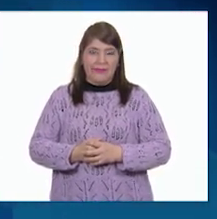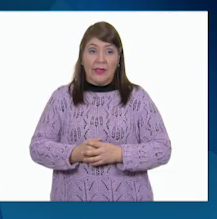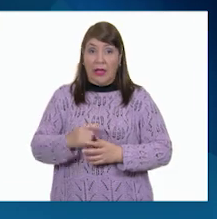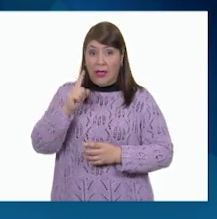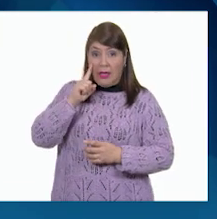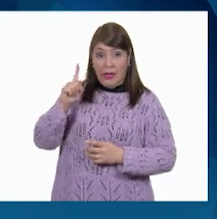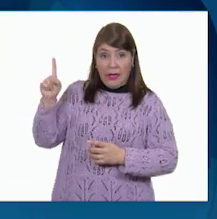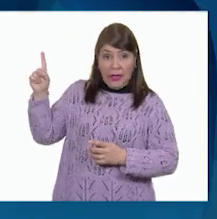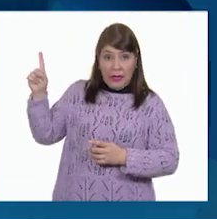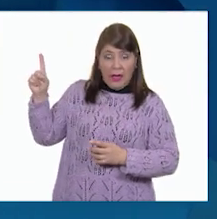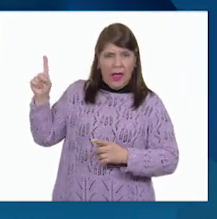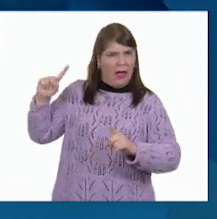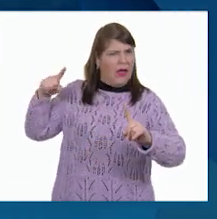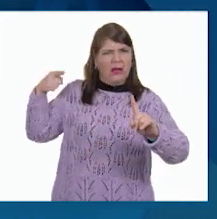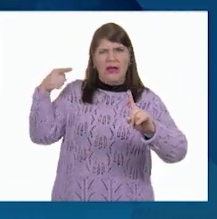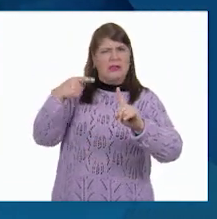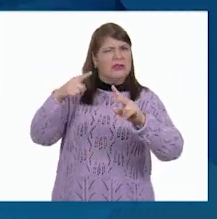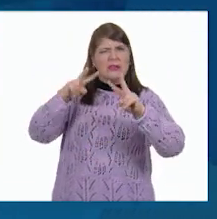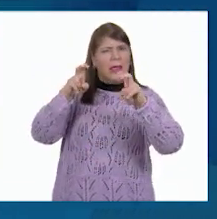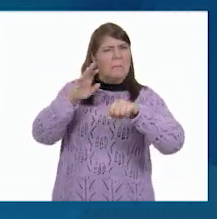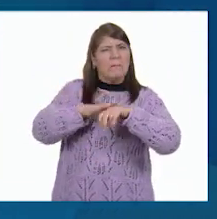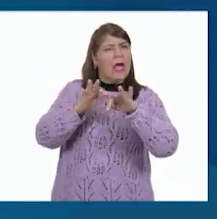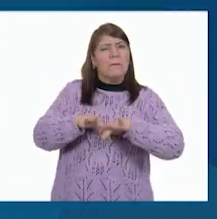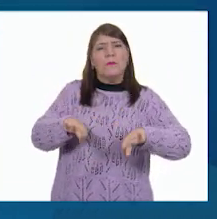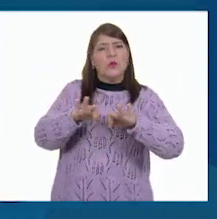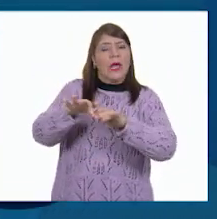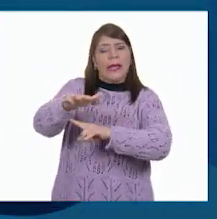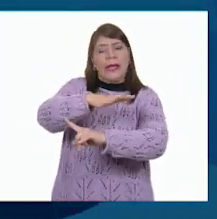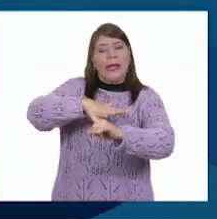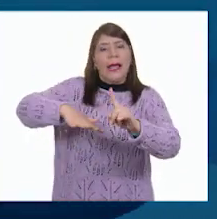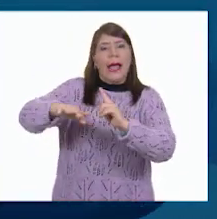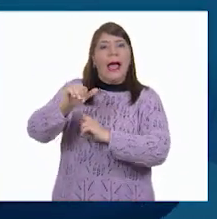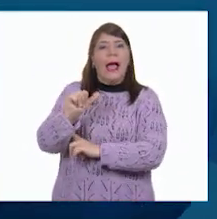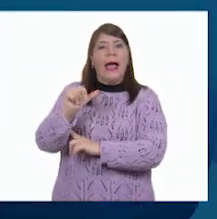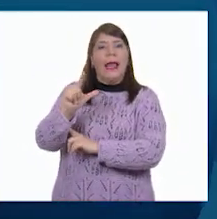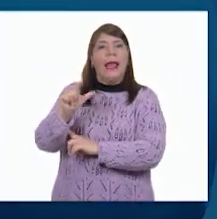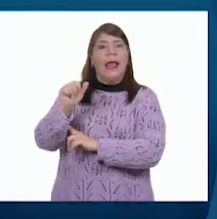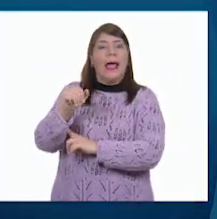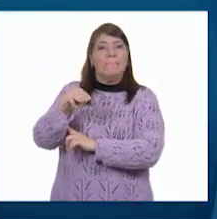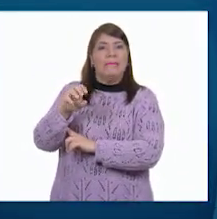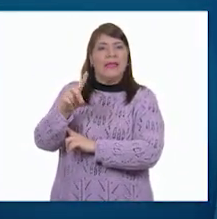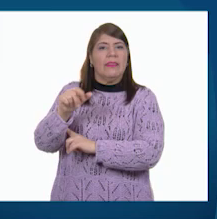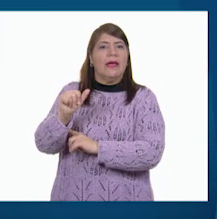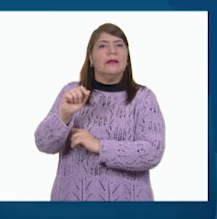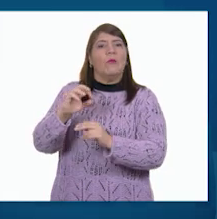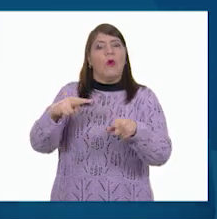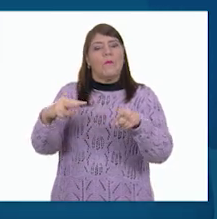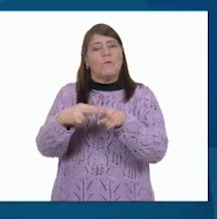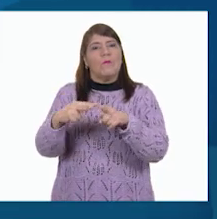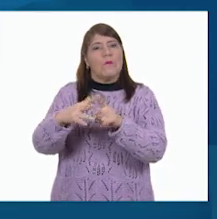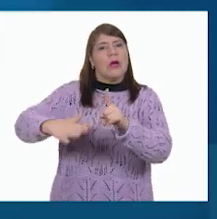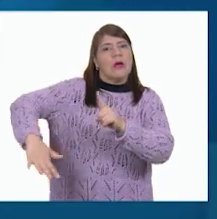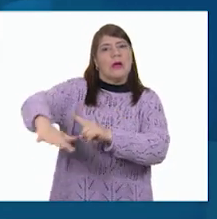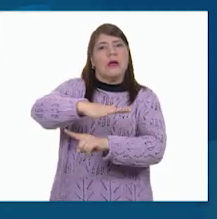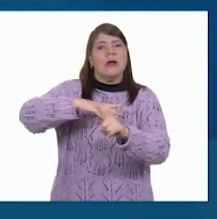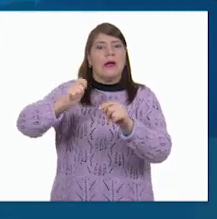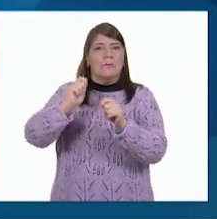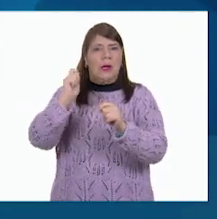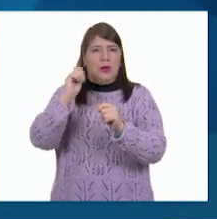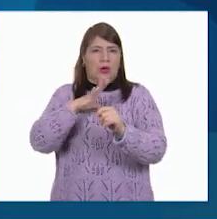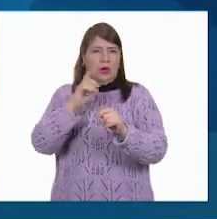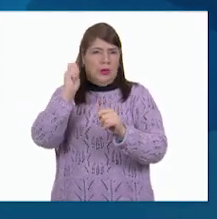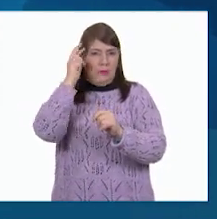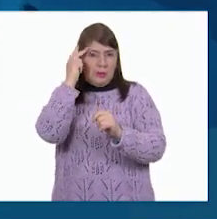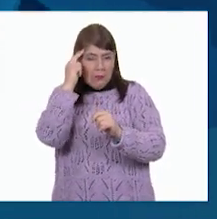El tema central, digamos, es la Alameda. Y en la Alameda entonces podemos decir que logra plasmar